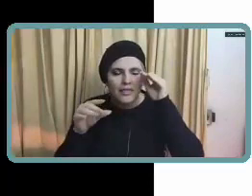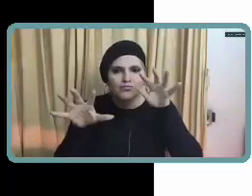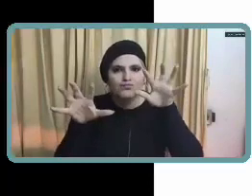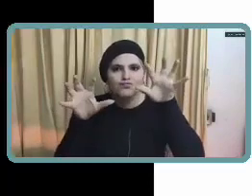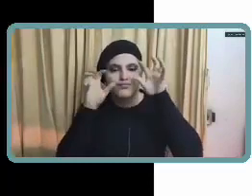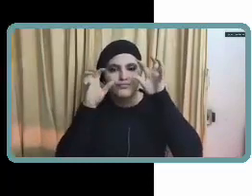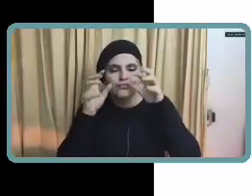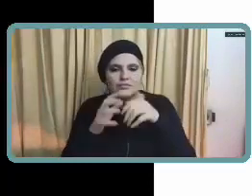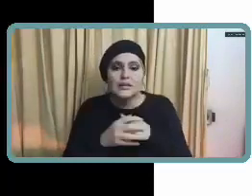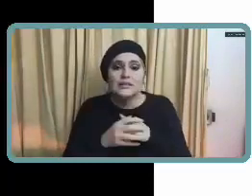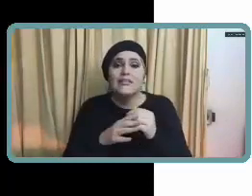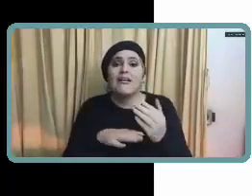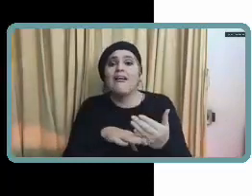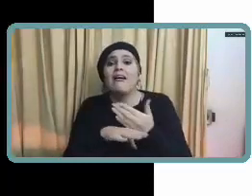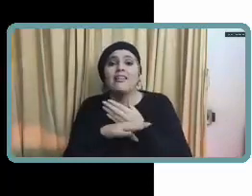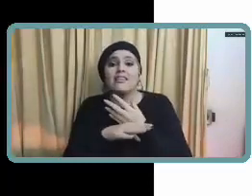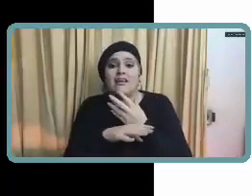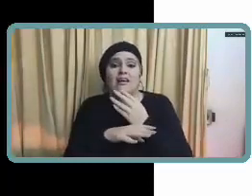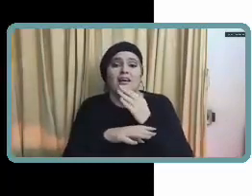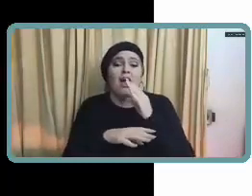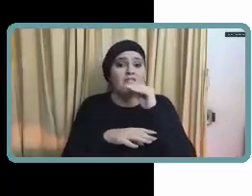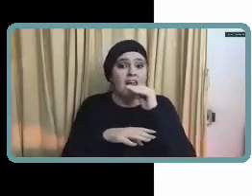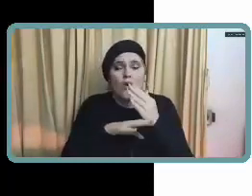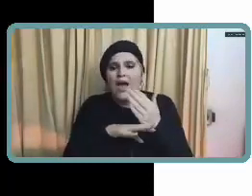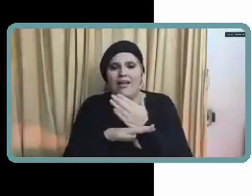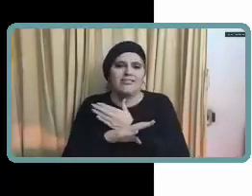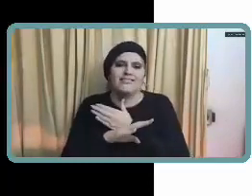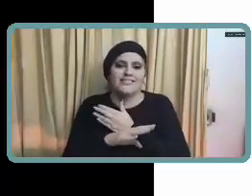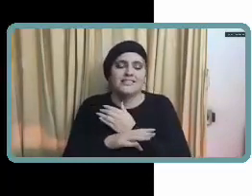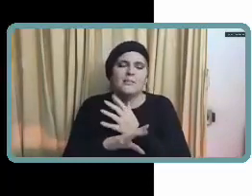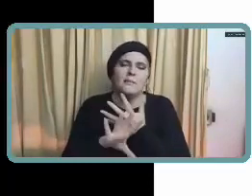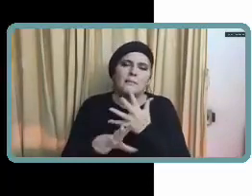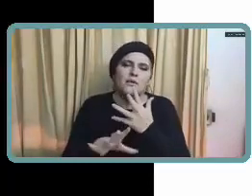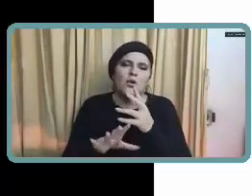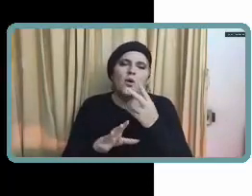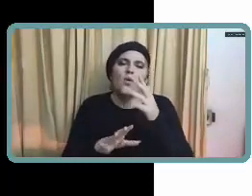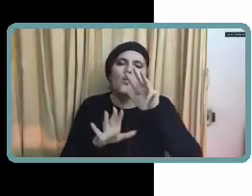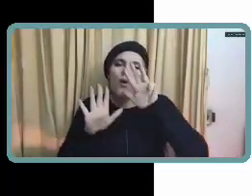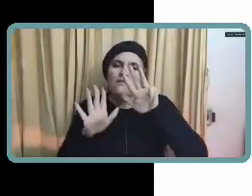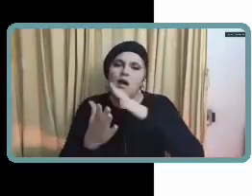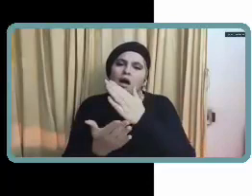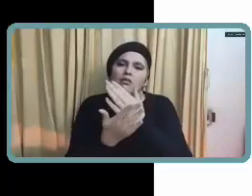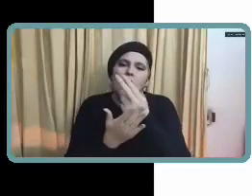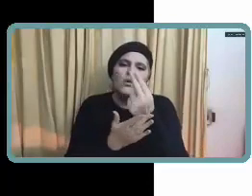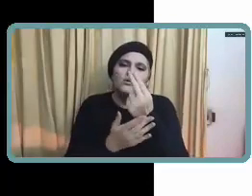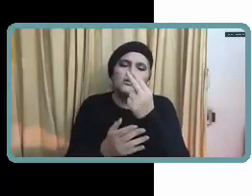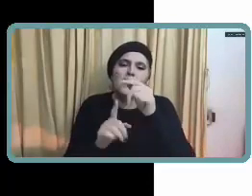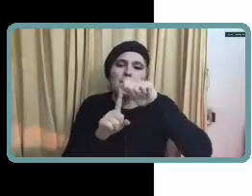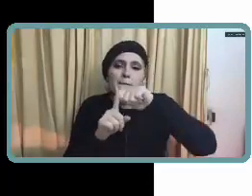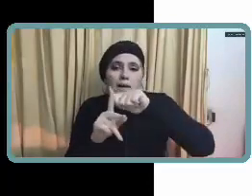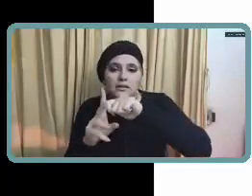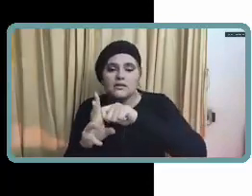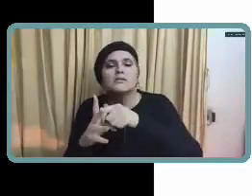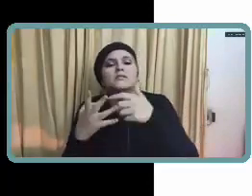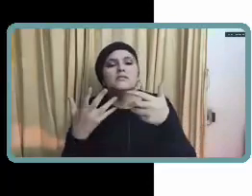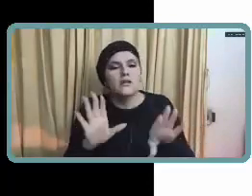prelingüística fundamental, que entre los 9 y los 12 meses está ya bastante